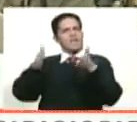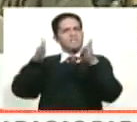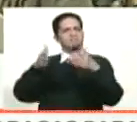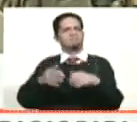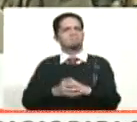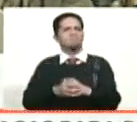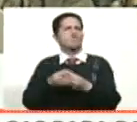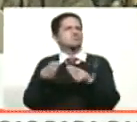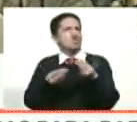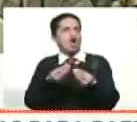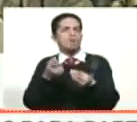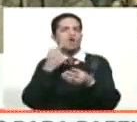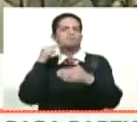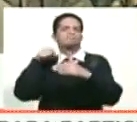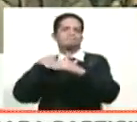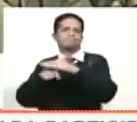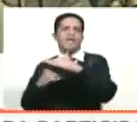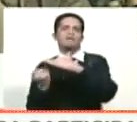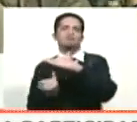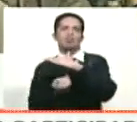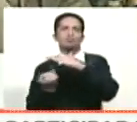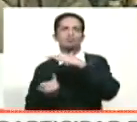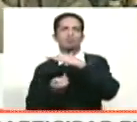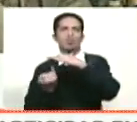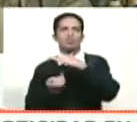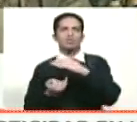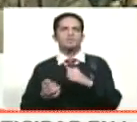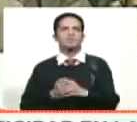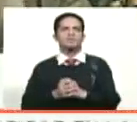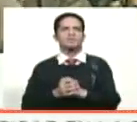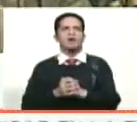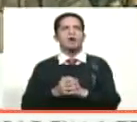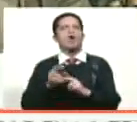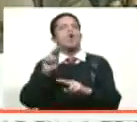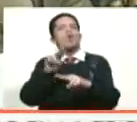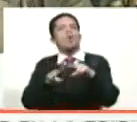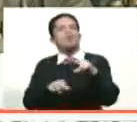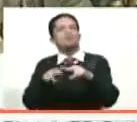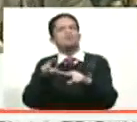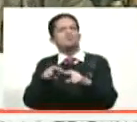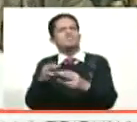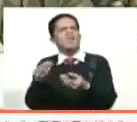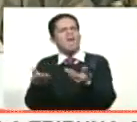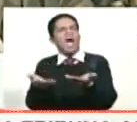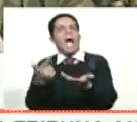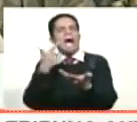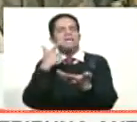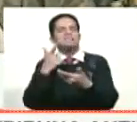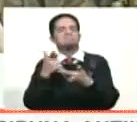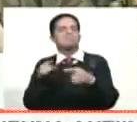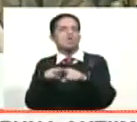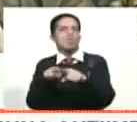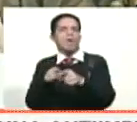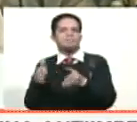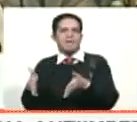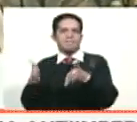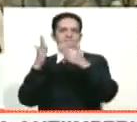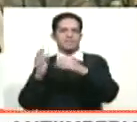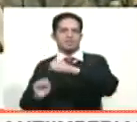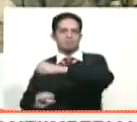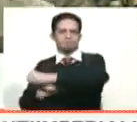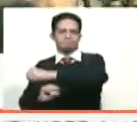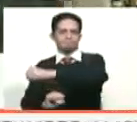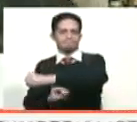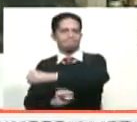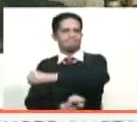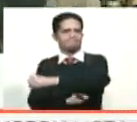institucional. Hemos construido un Estado a prueba de conmociones. Hemos